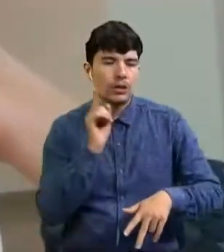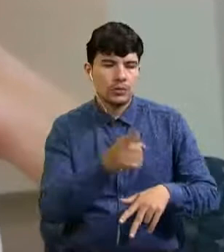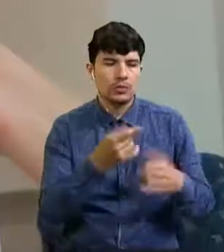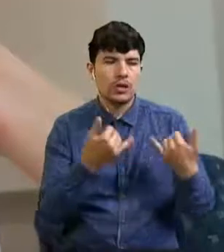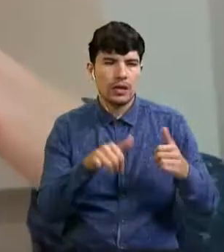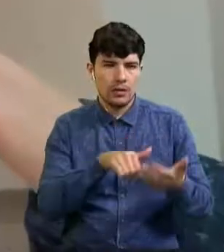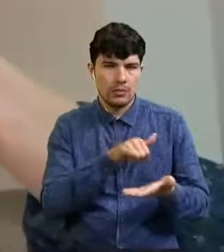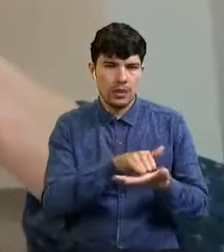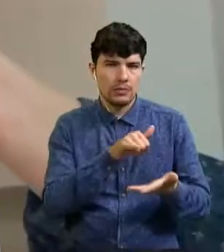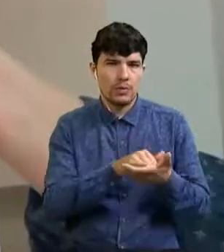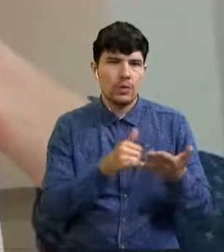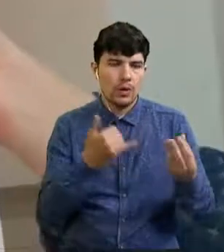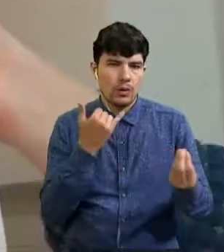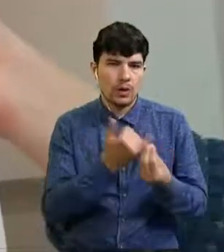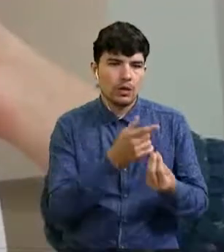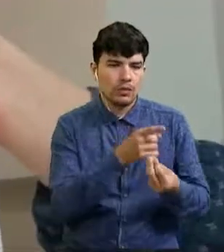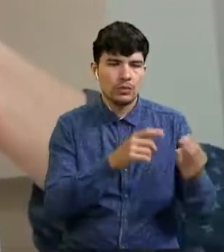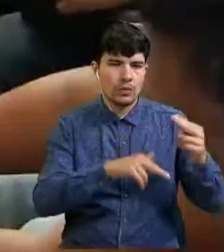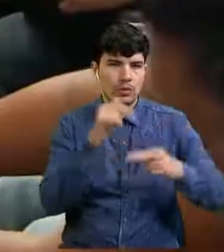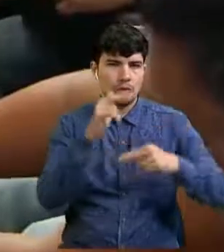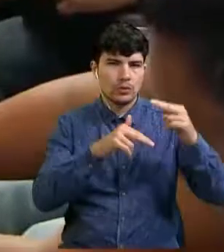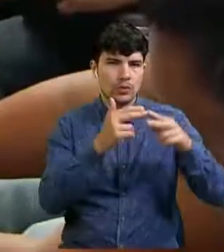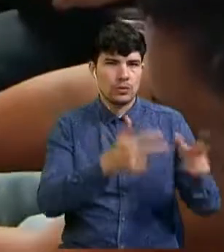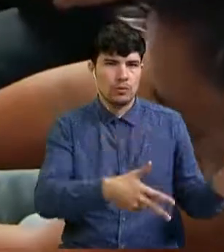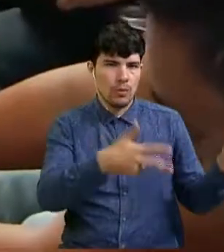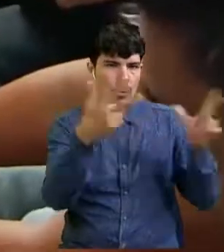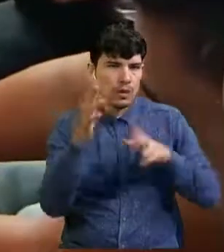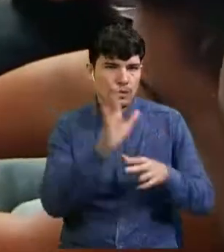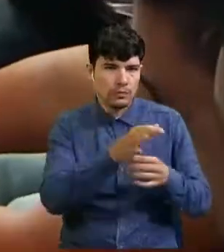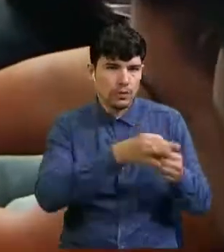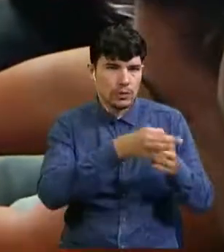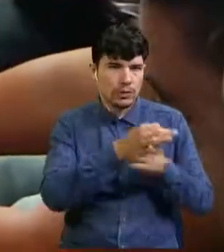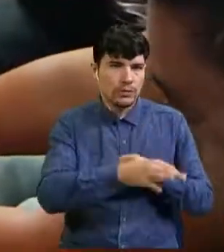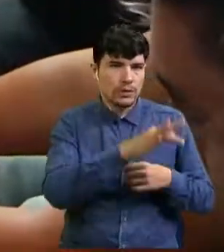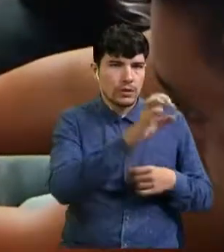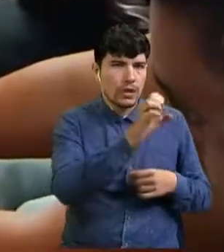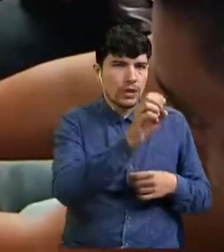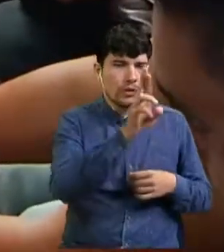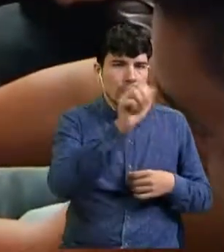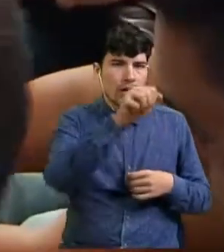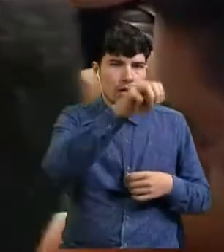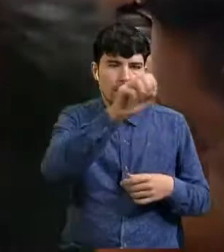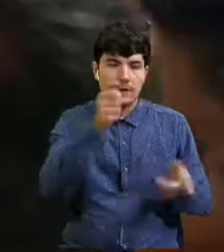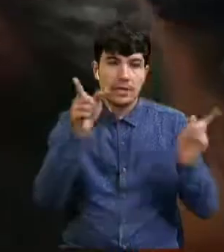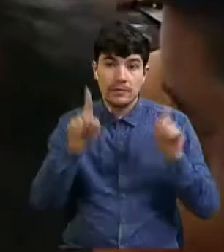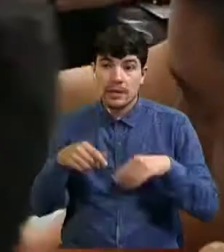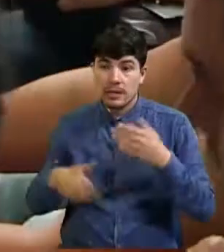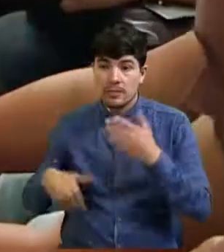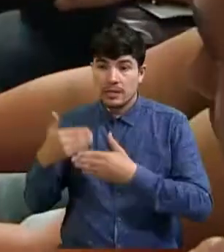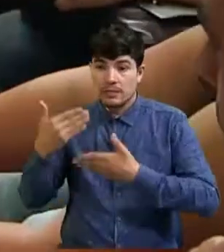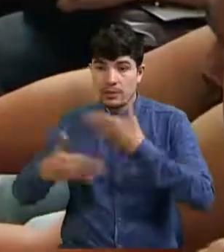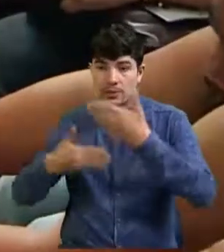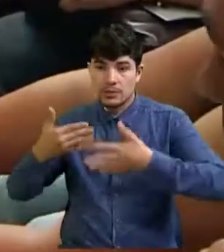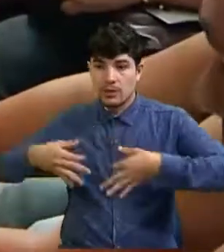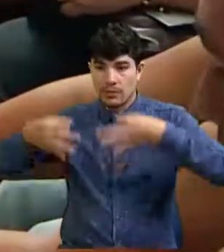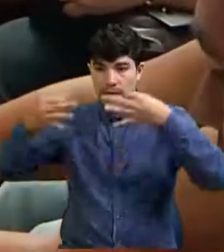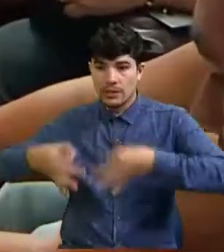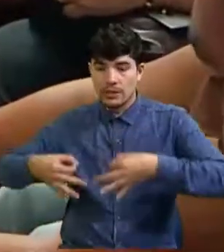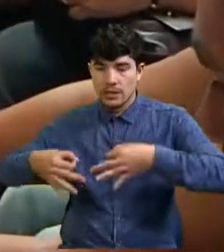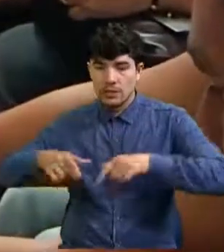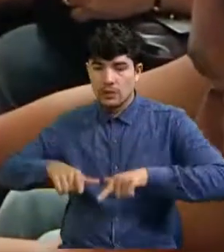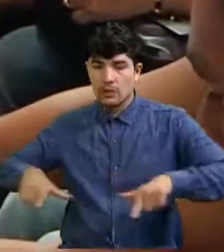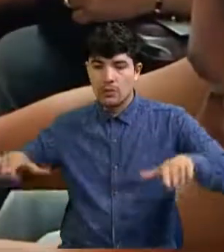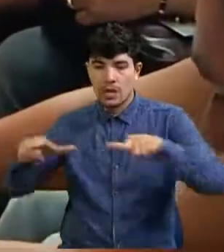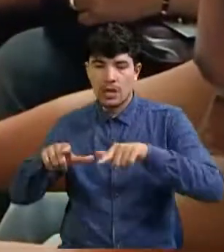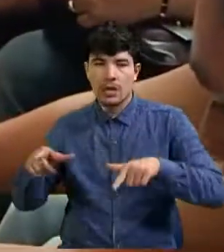aserrío y de san miguel en el municipio de teorama el otro anuncio tiene que ver con el inicio del proceso para la oficialización de la planta docente del